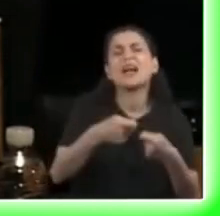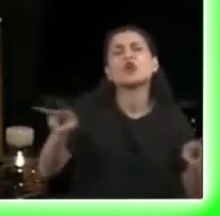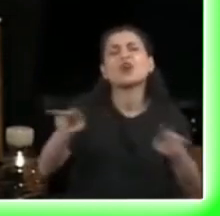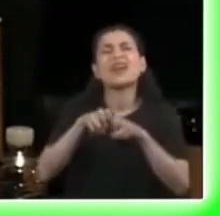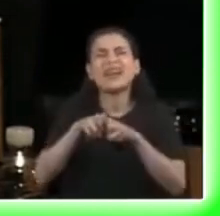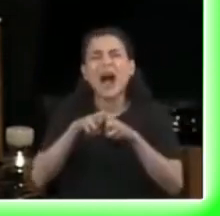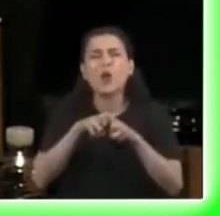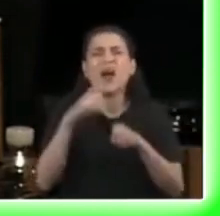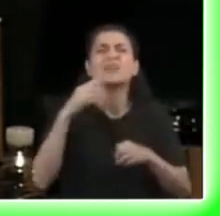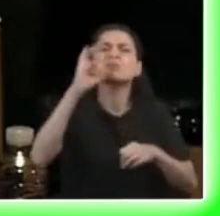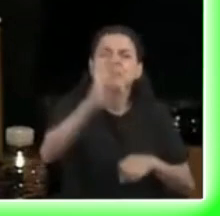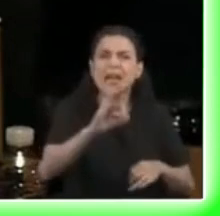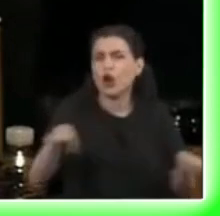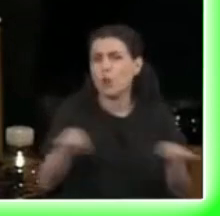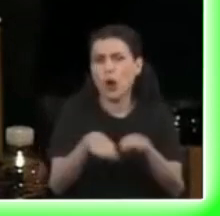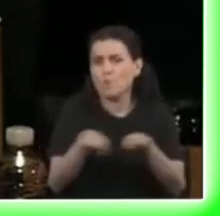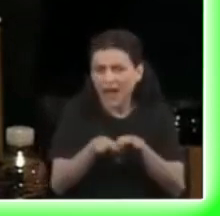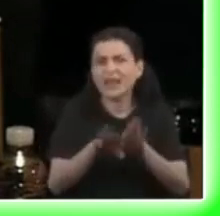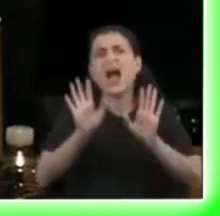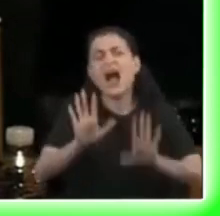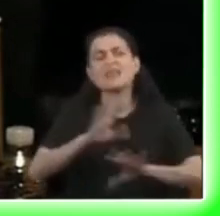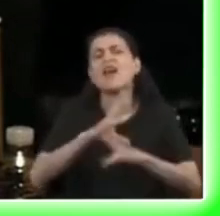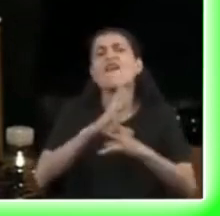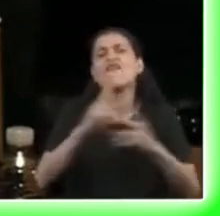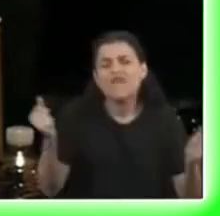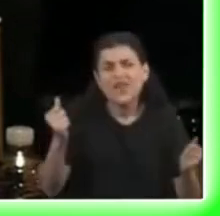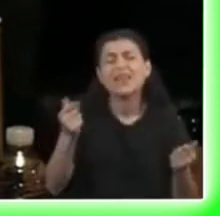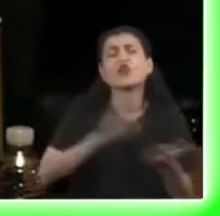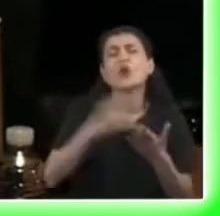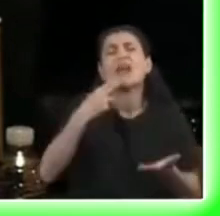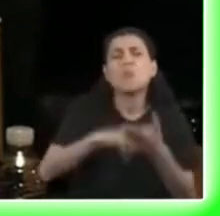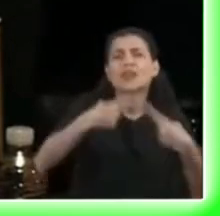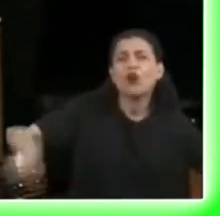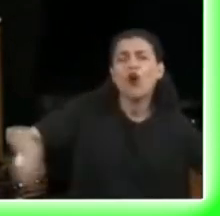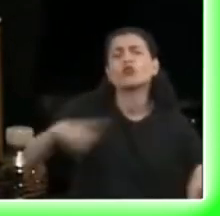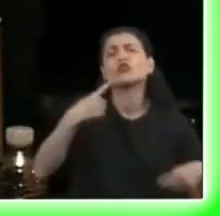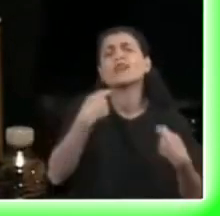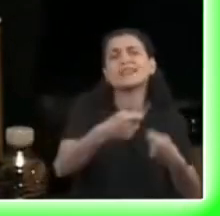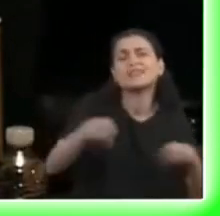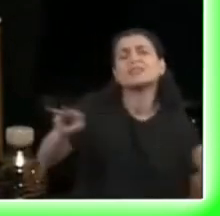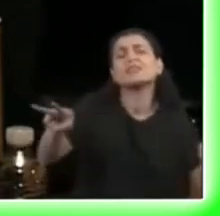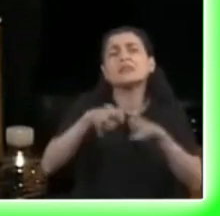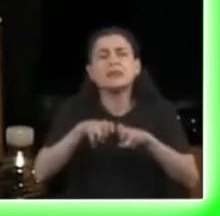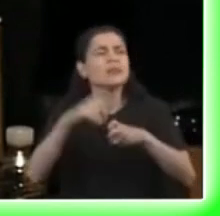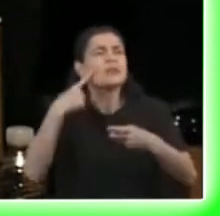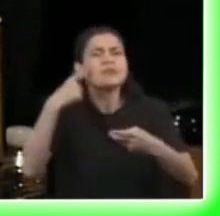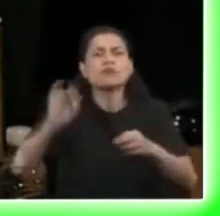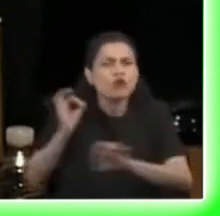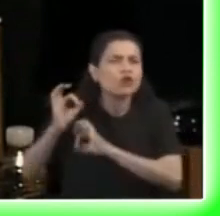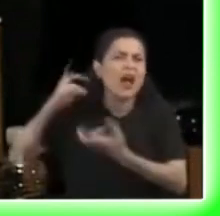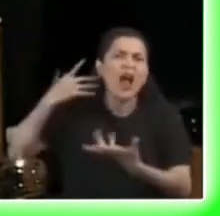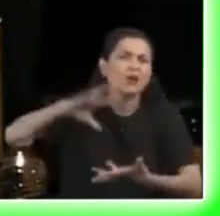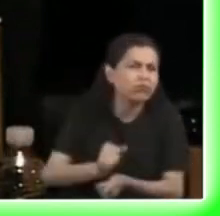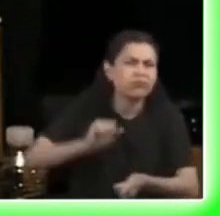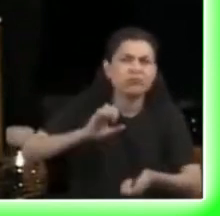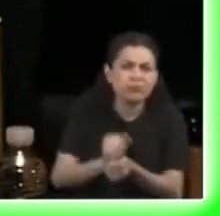terminar de una vez con todas con este cáncer que es el déficit fiscal, las crisis fiscales y el desastre macroeconómico que ha hundido a